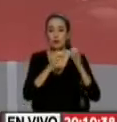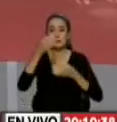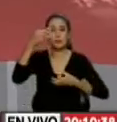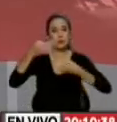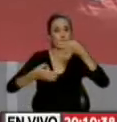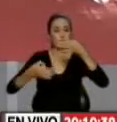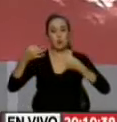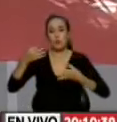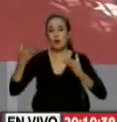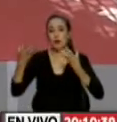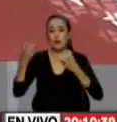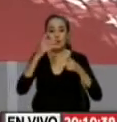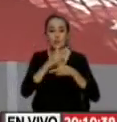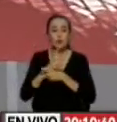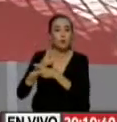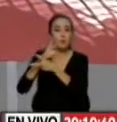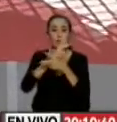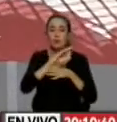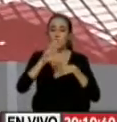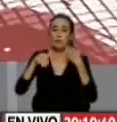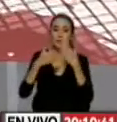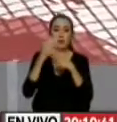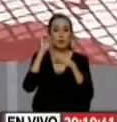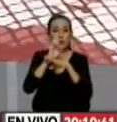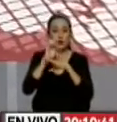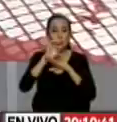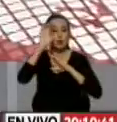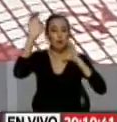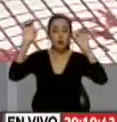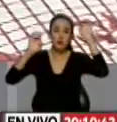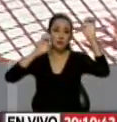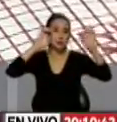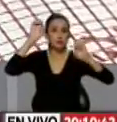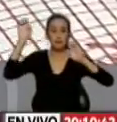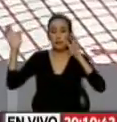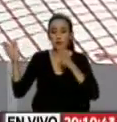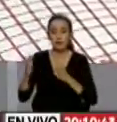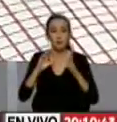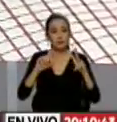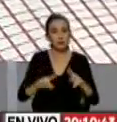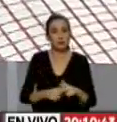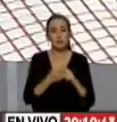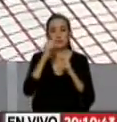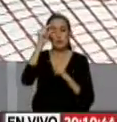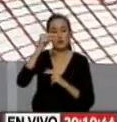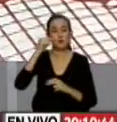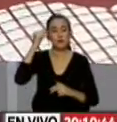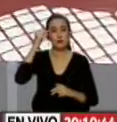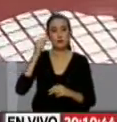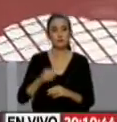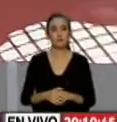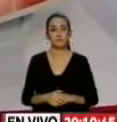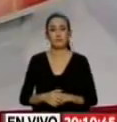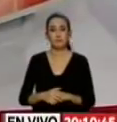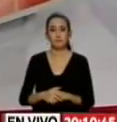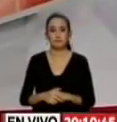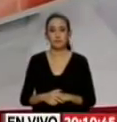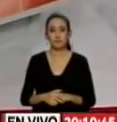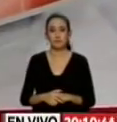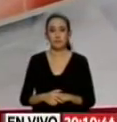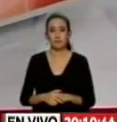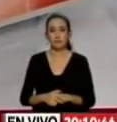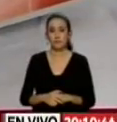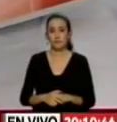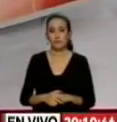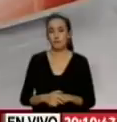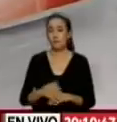los intereses del Estado ecuatoriano es una de las estrategias que se plantean desde el gobierno nacional. Eduardo, este es el gran